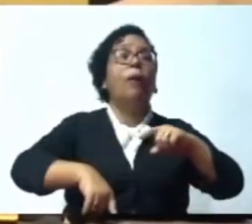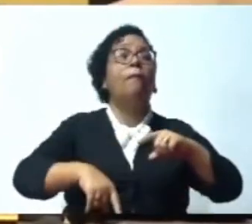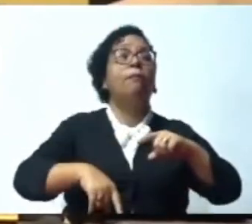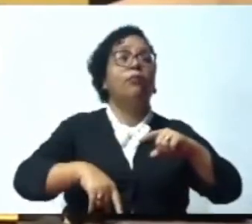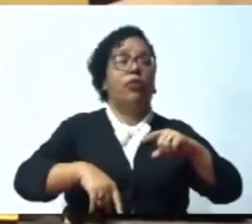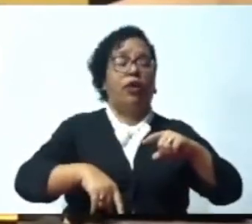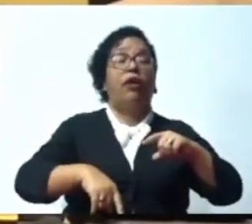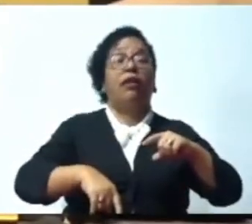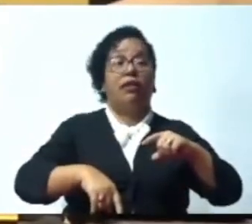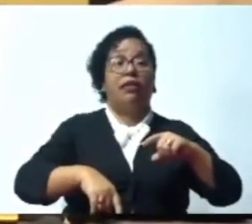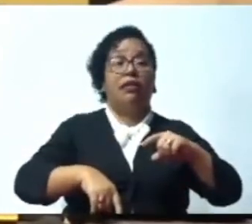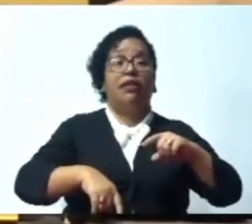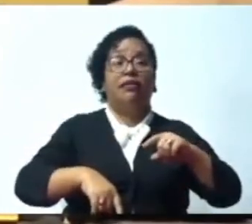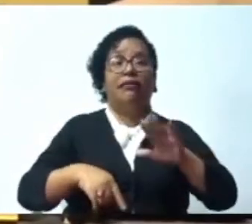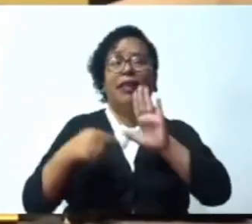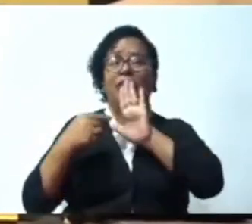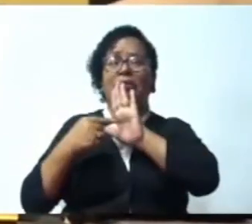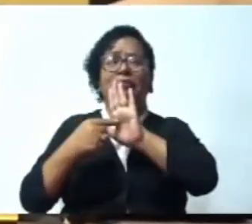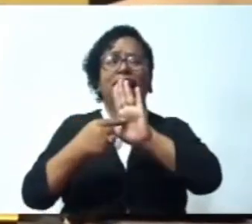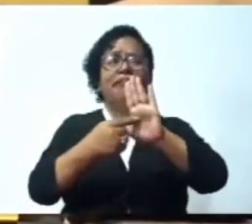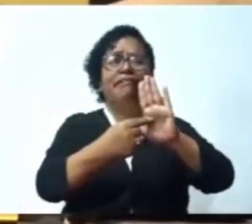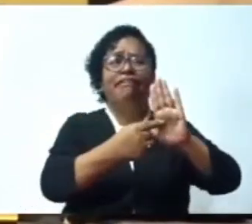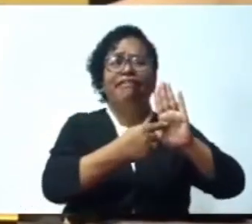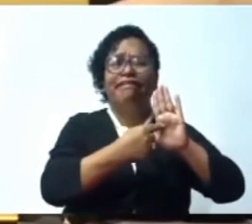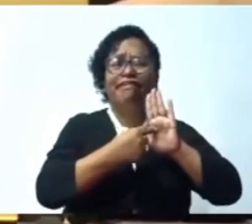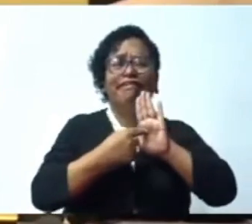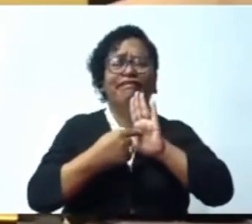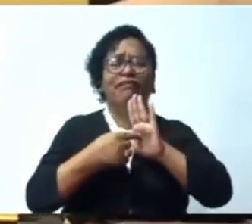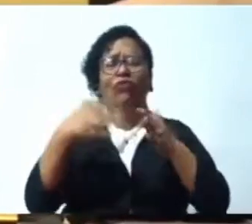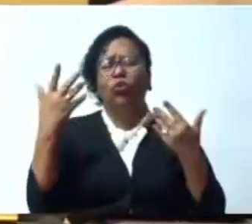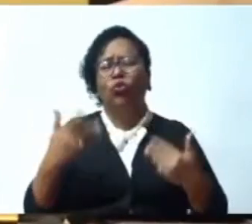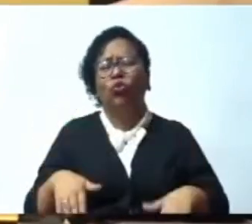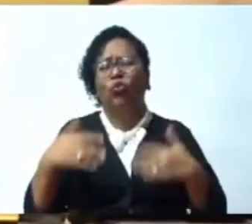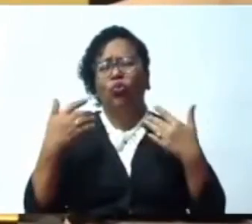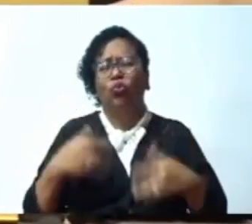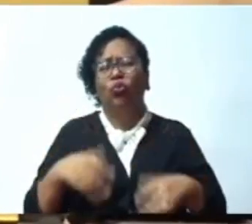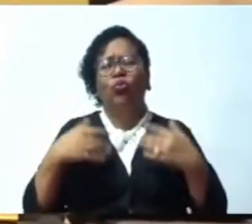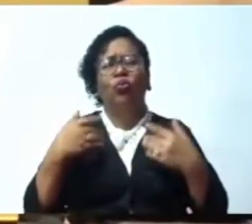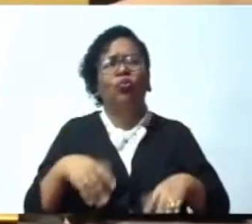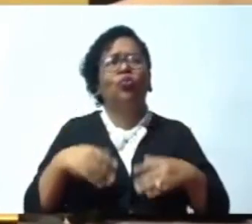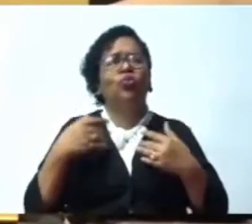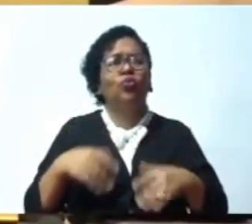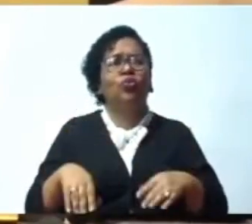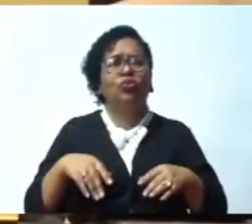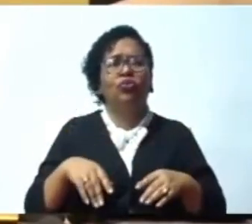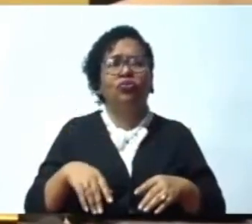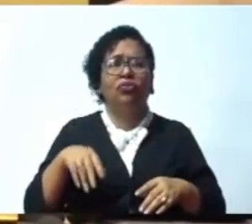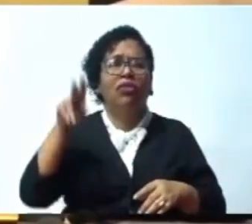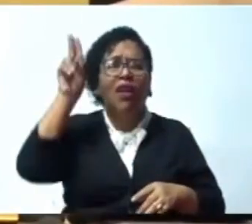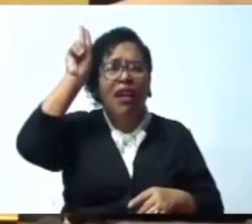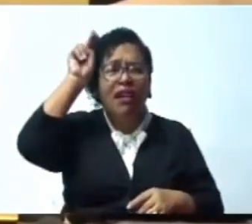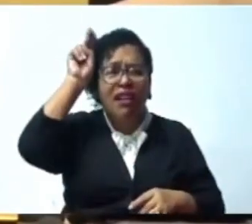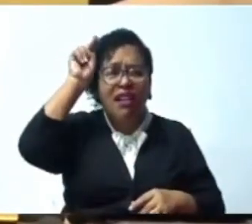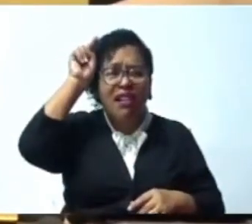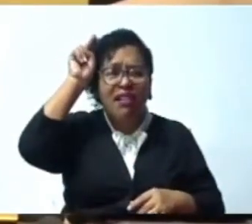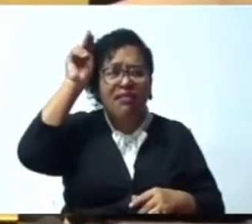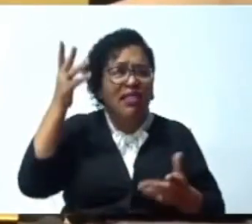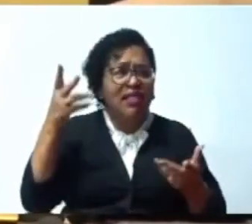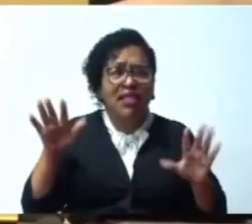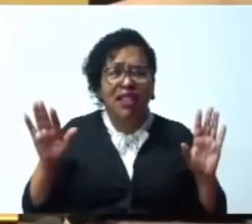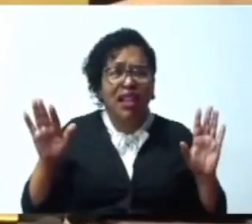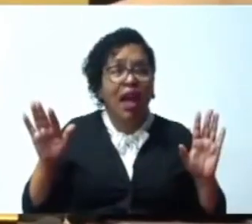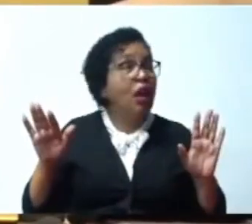Estamos reconociendo no una raza de caballos, señores, sino un